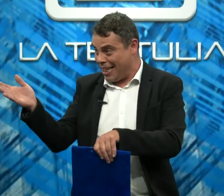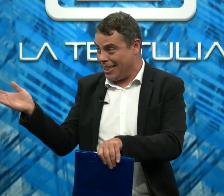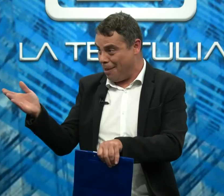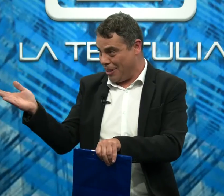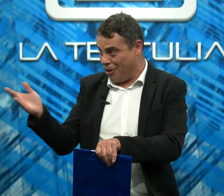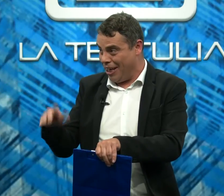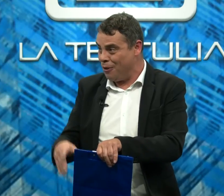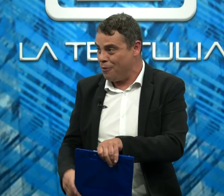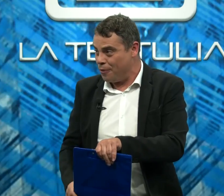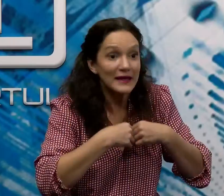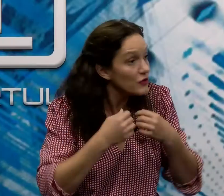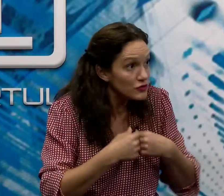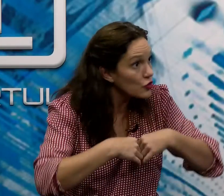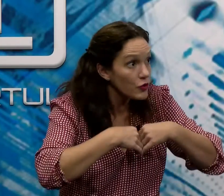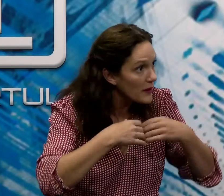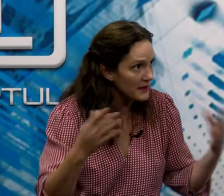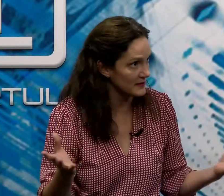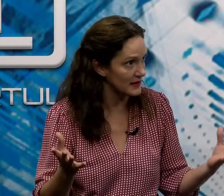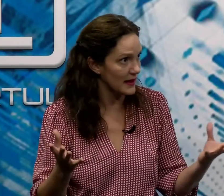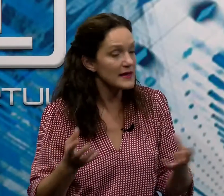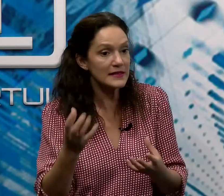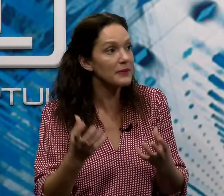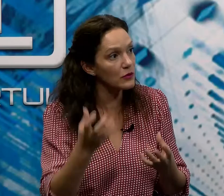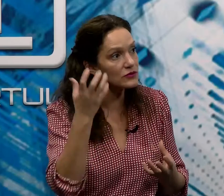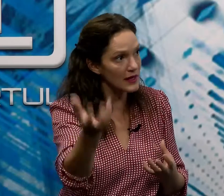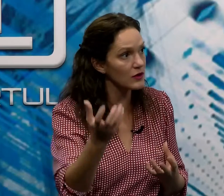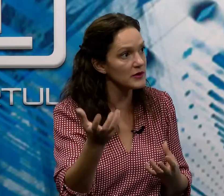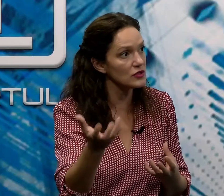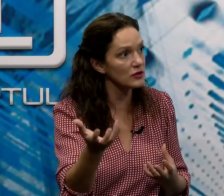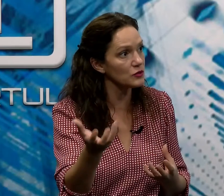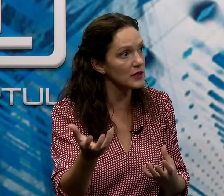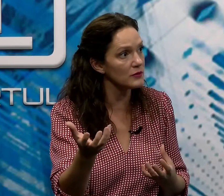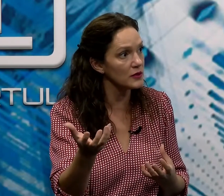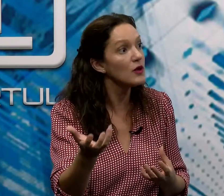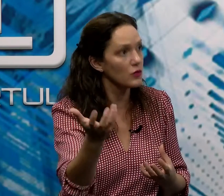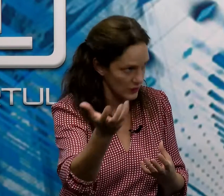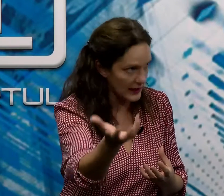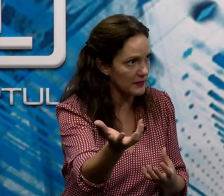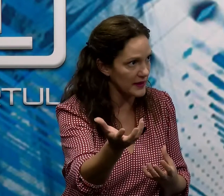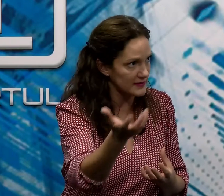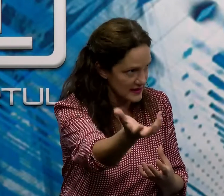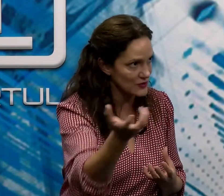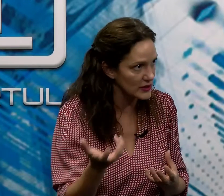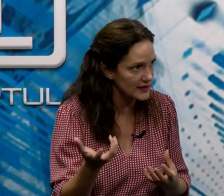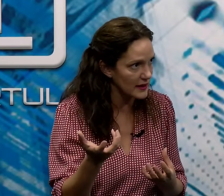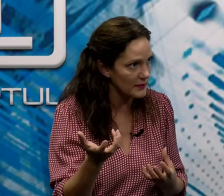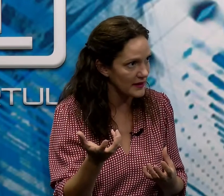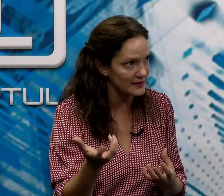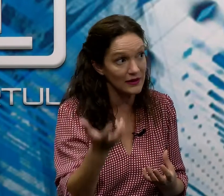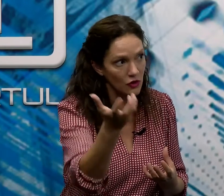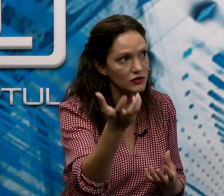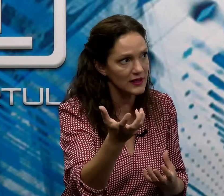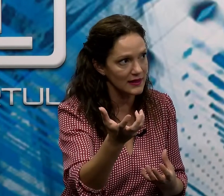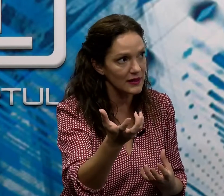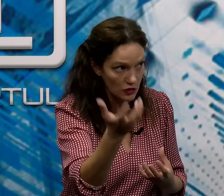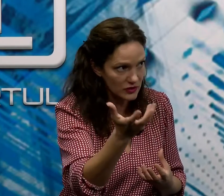Otra cosa es lo que piensa hacer el PSOE, ¿no? Todo es mentira. Se pregunta en la Comisión de Turismo... El expediente, se le solicita el